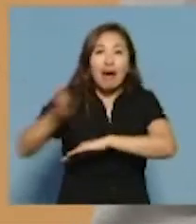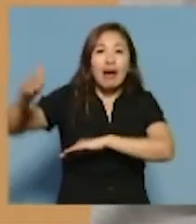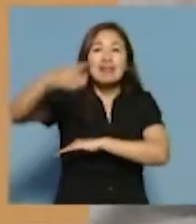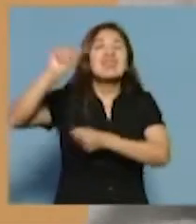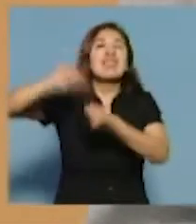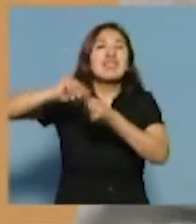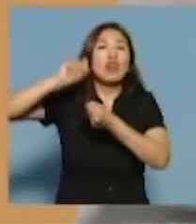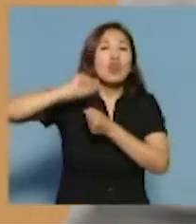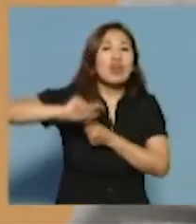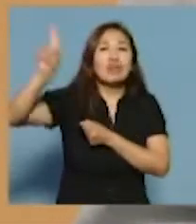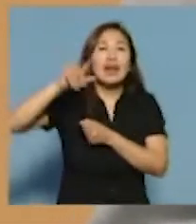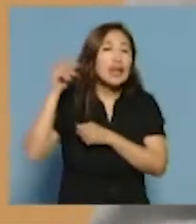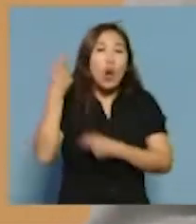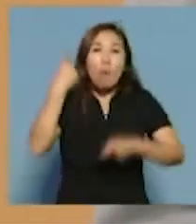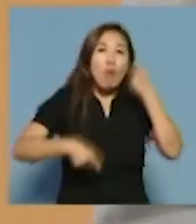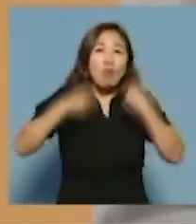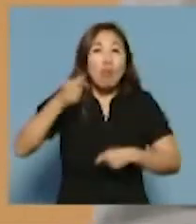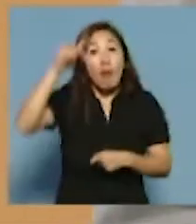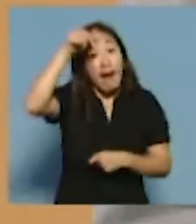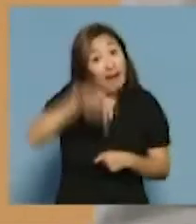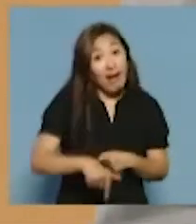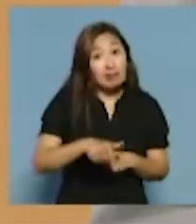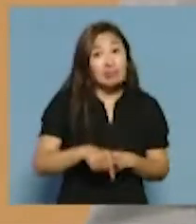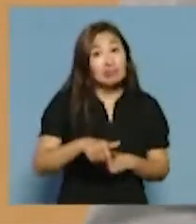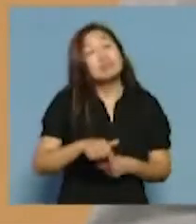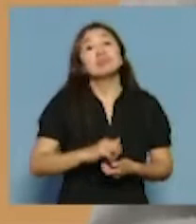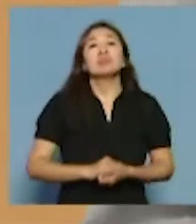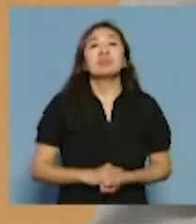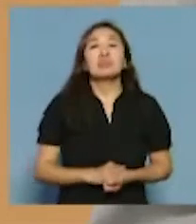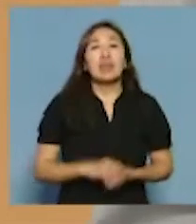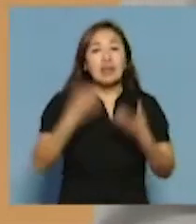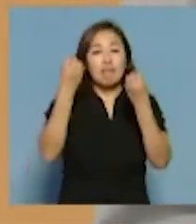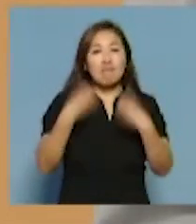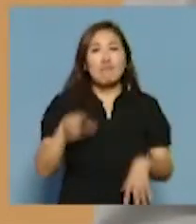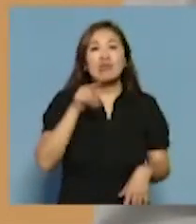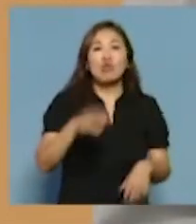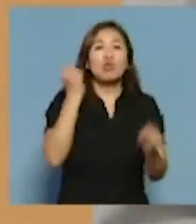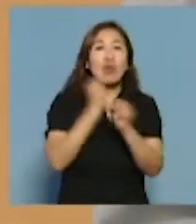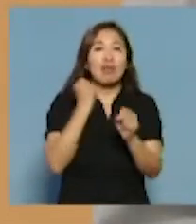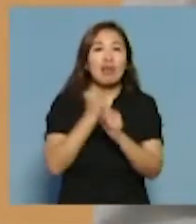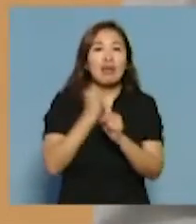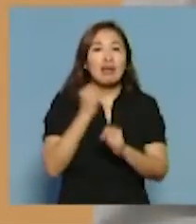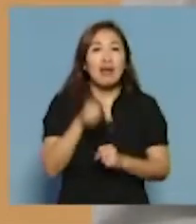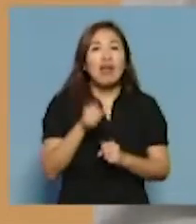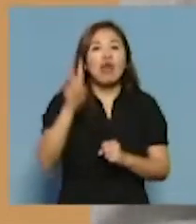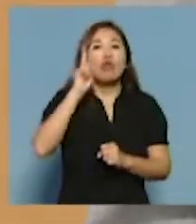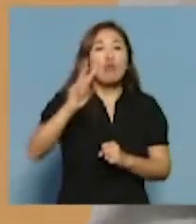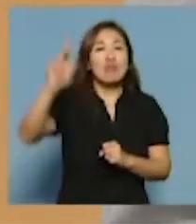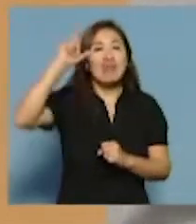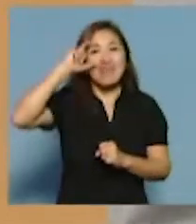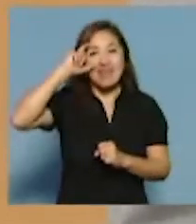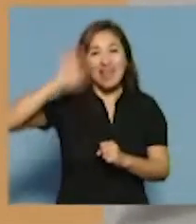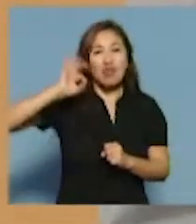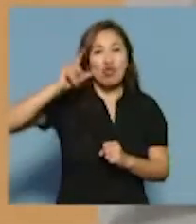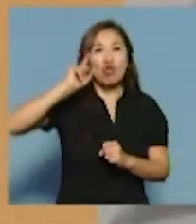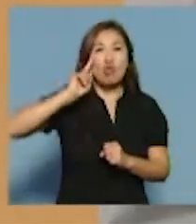santiago del estero en la banda tocando los bombos bueno se empezó con esta actividad en el 2010 precisamente